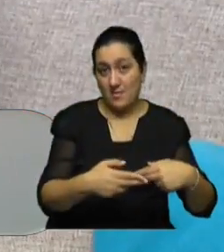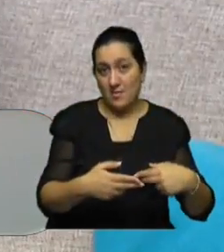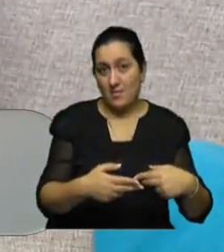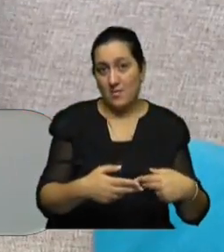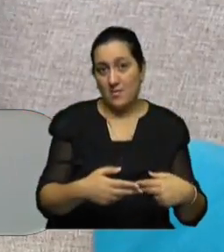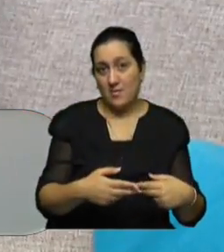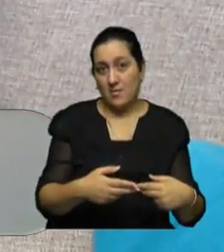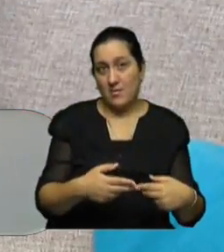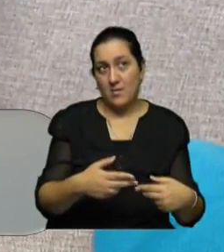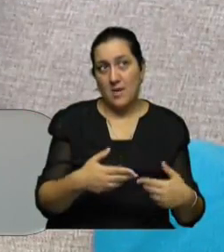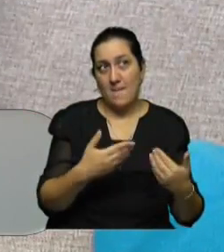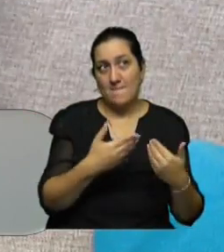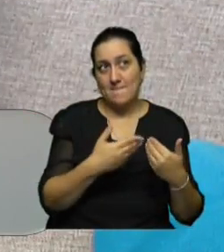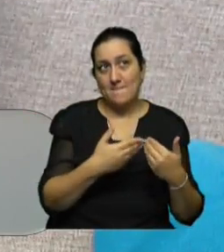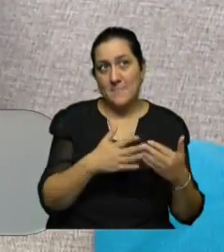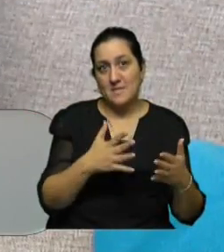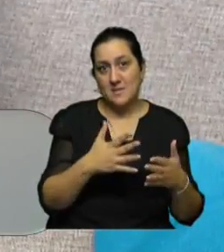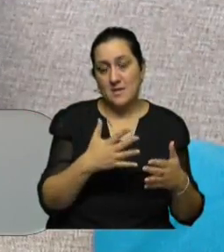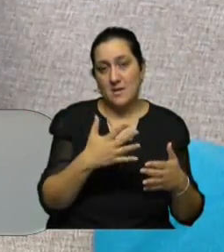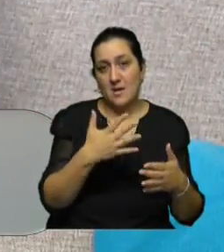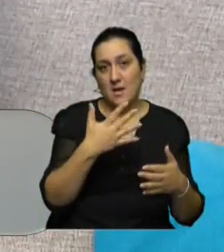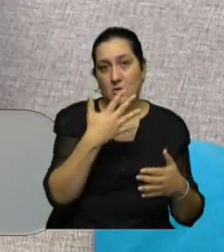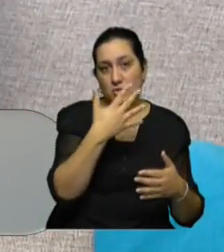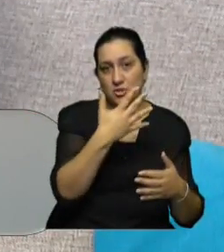¿no? Creo que empieza a partir de los 5 y después